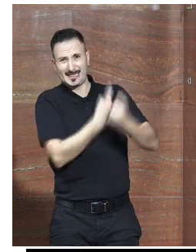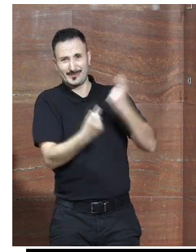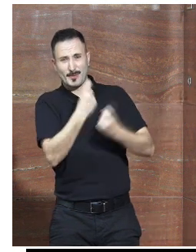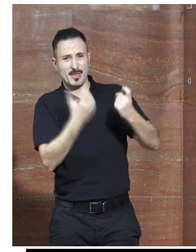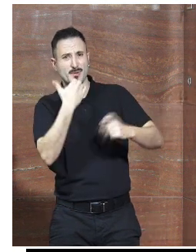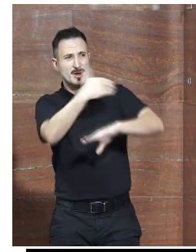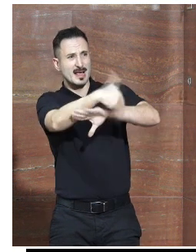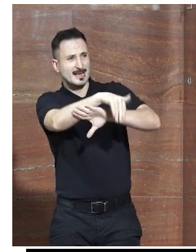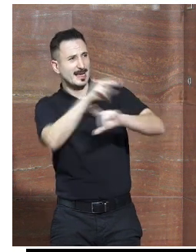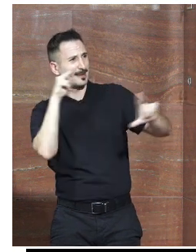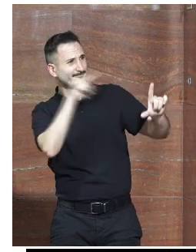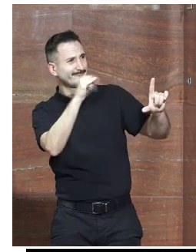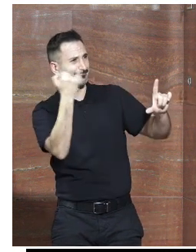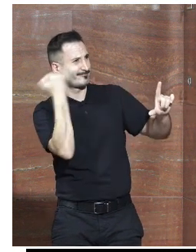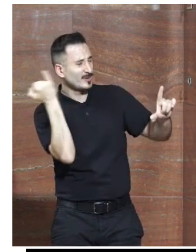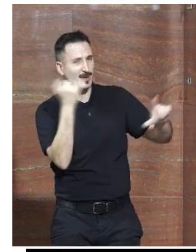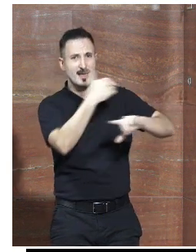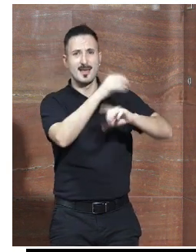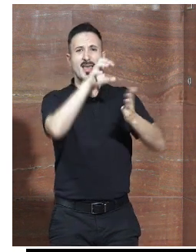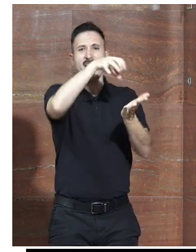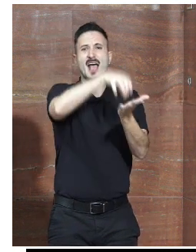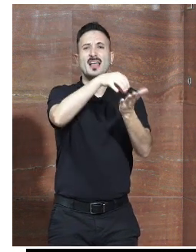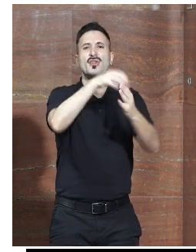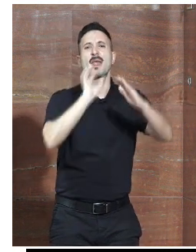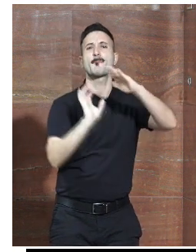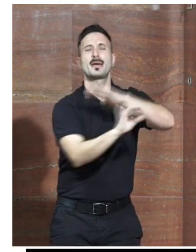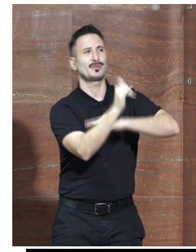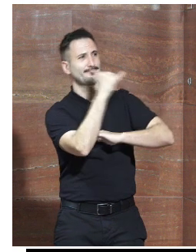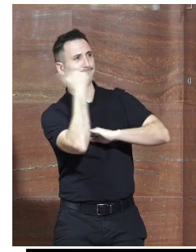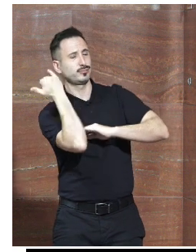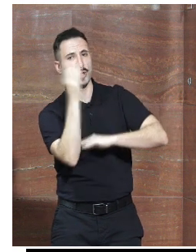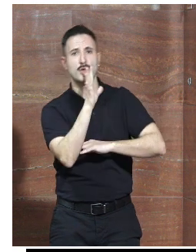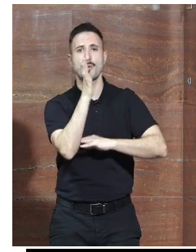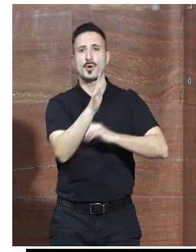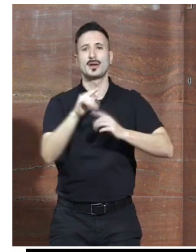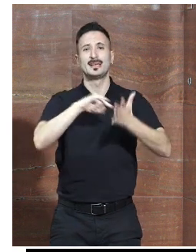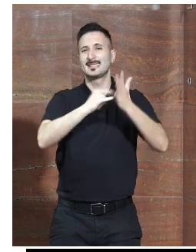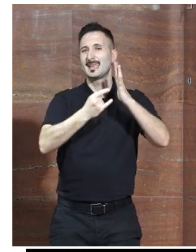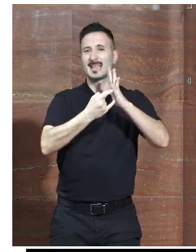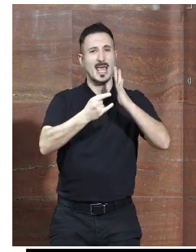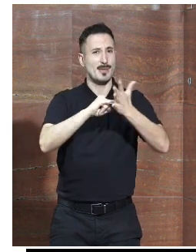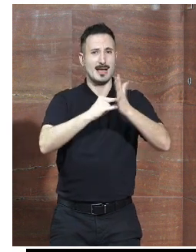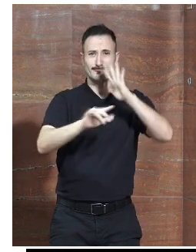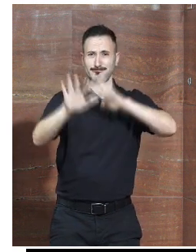calles que no se leen o estaciones de metro que no se leen por la complejidad, ¿no? del propio sistema